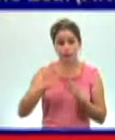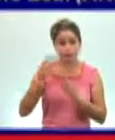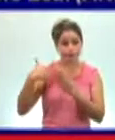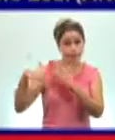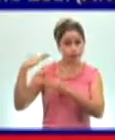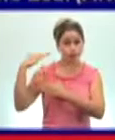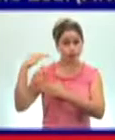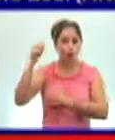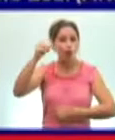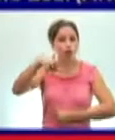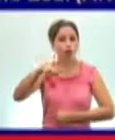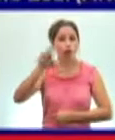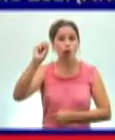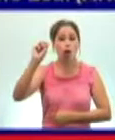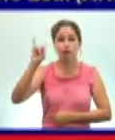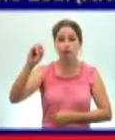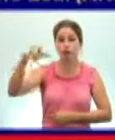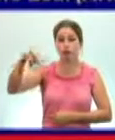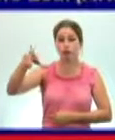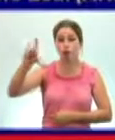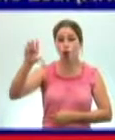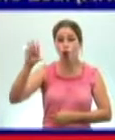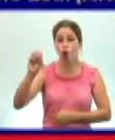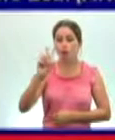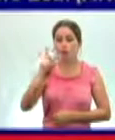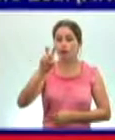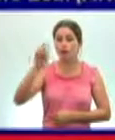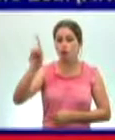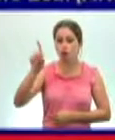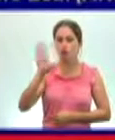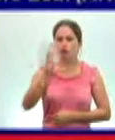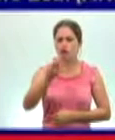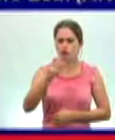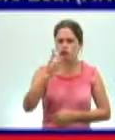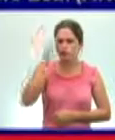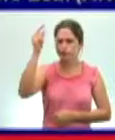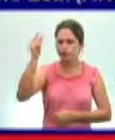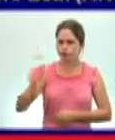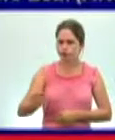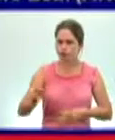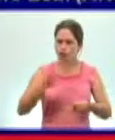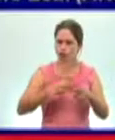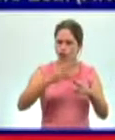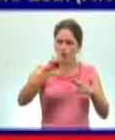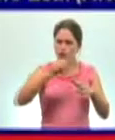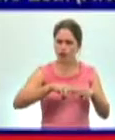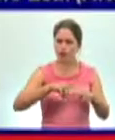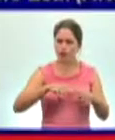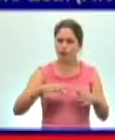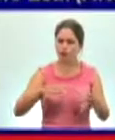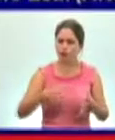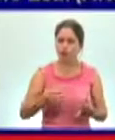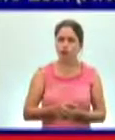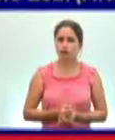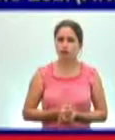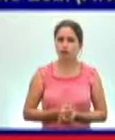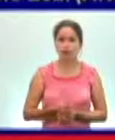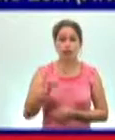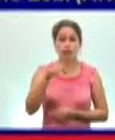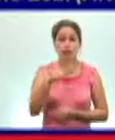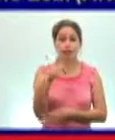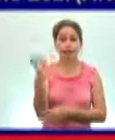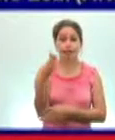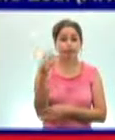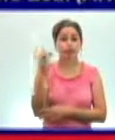en el siglo XXI y dice Eusebio Leal que se debe atemperar a su tiempo. Si la enseña nacional ha cubierto